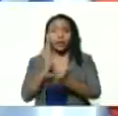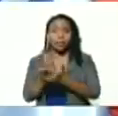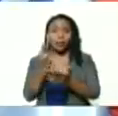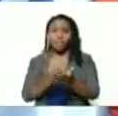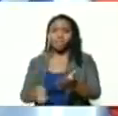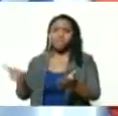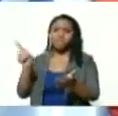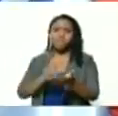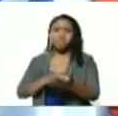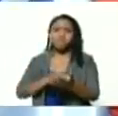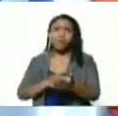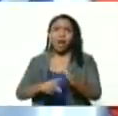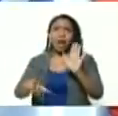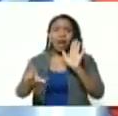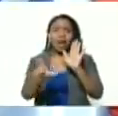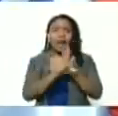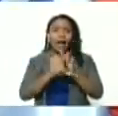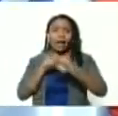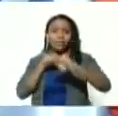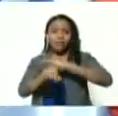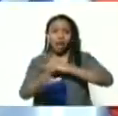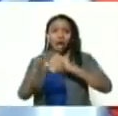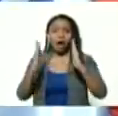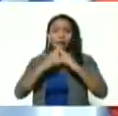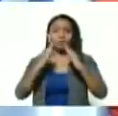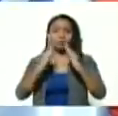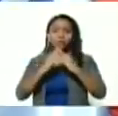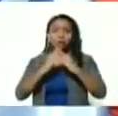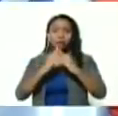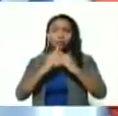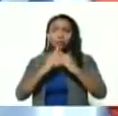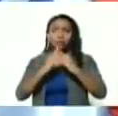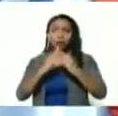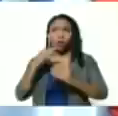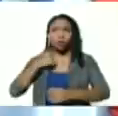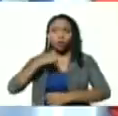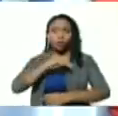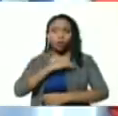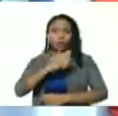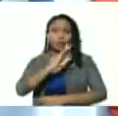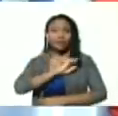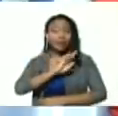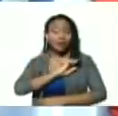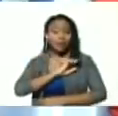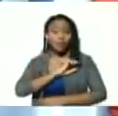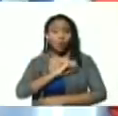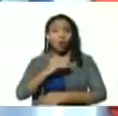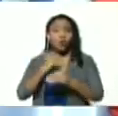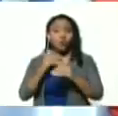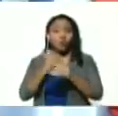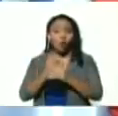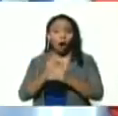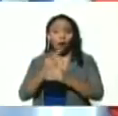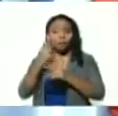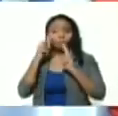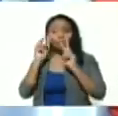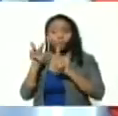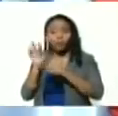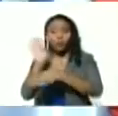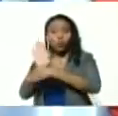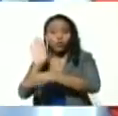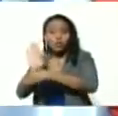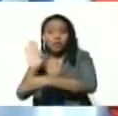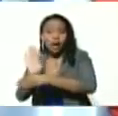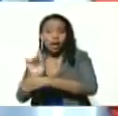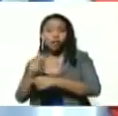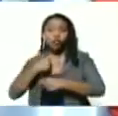repito, la ley entra por casa. Nosotros tenemos que ser garantes. Y este